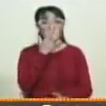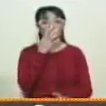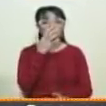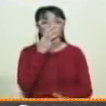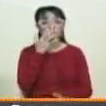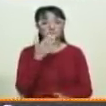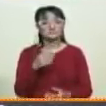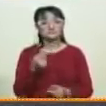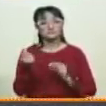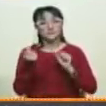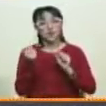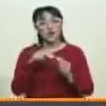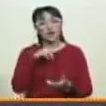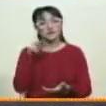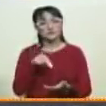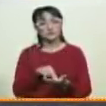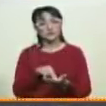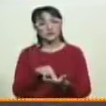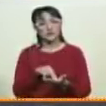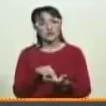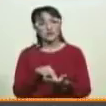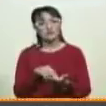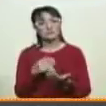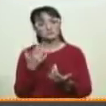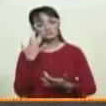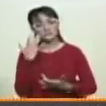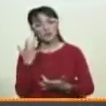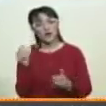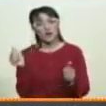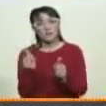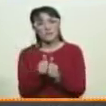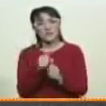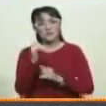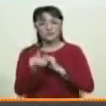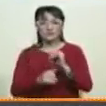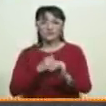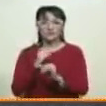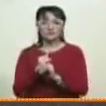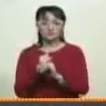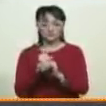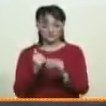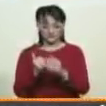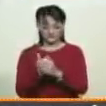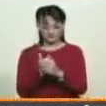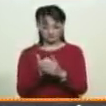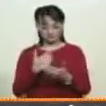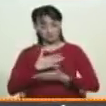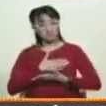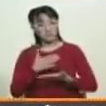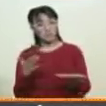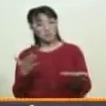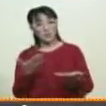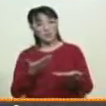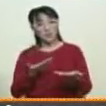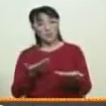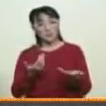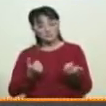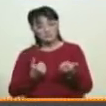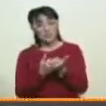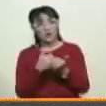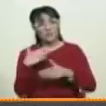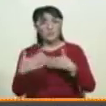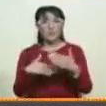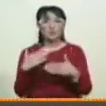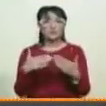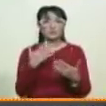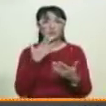en el que inclusive pudiese contarse con la presencia de acompañantes internacionales. ¿Estaría usted dispuesto a prestar la colaboración en este proceso